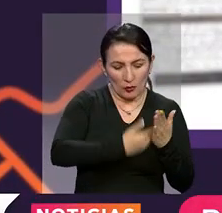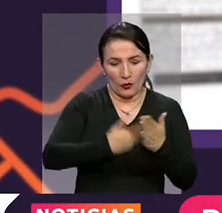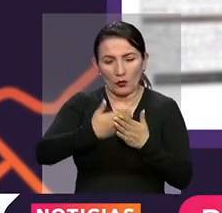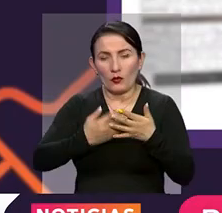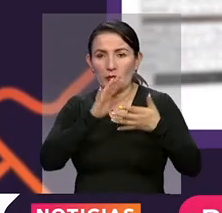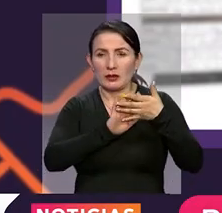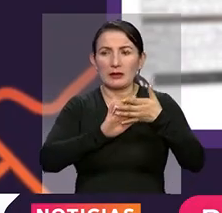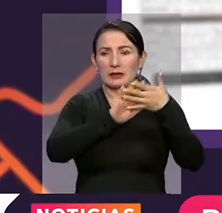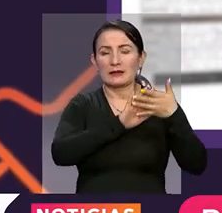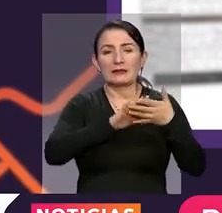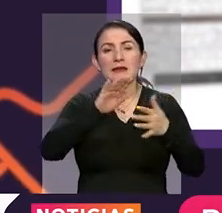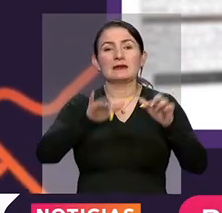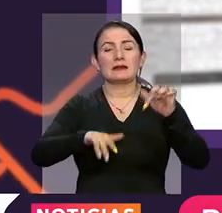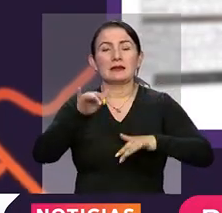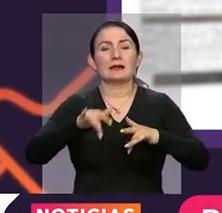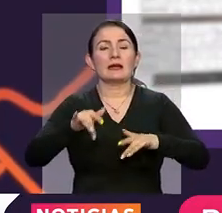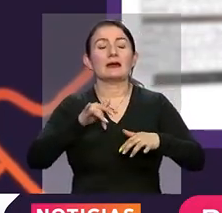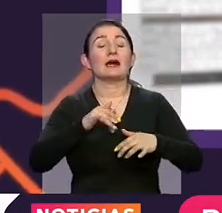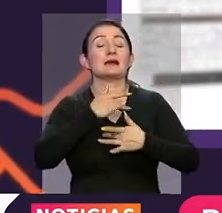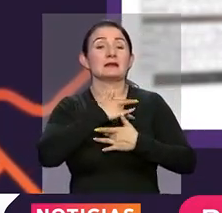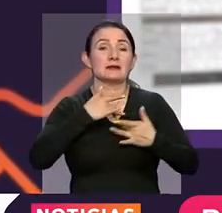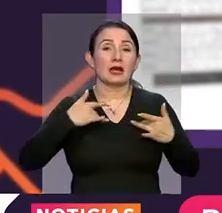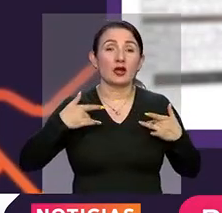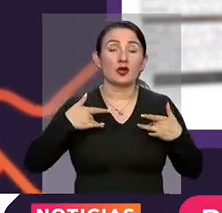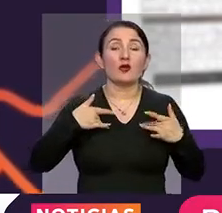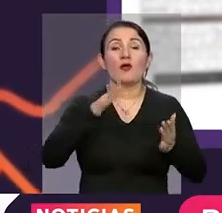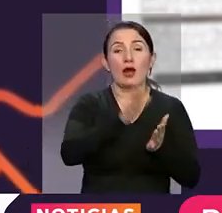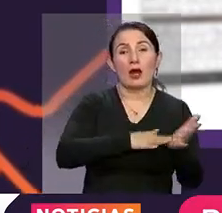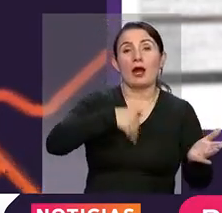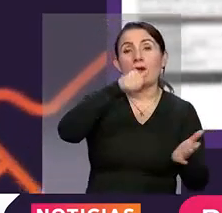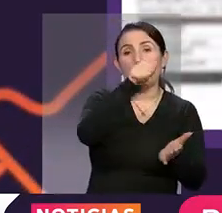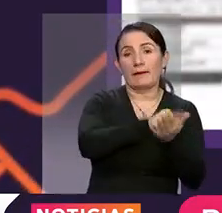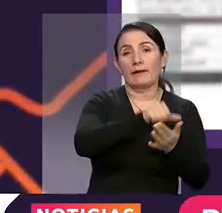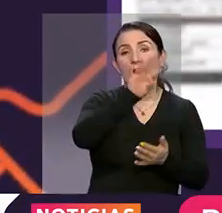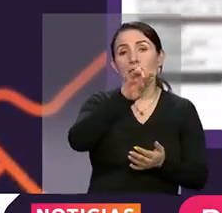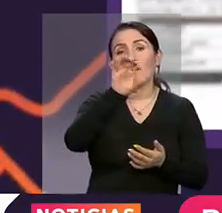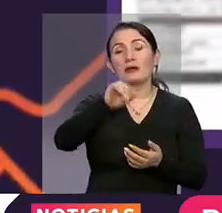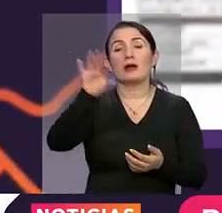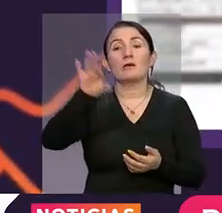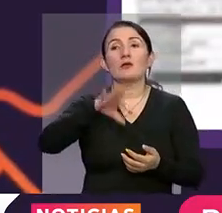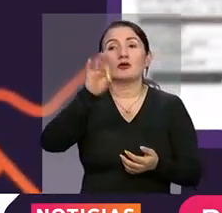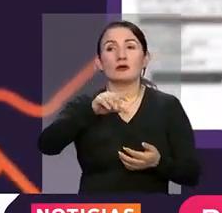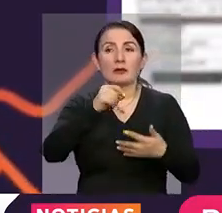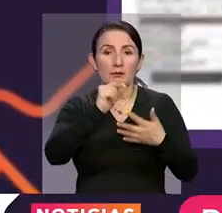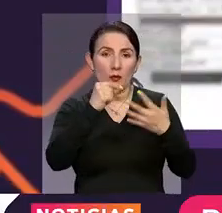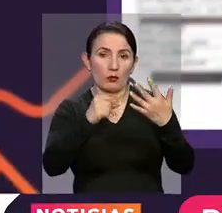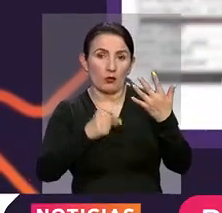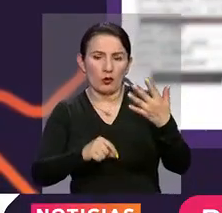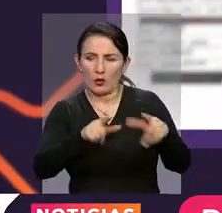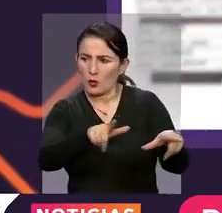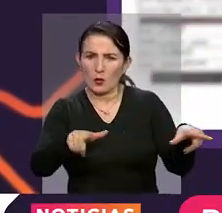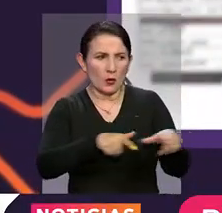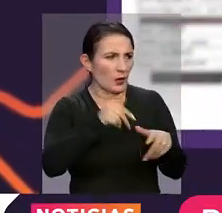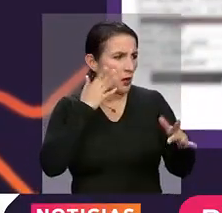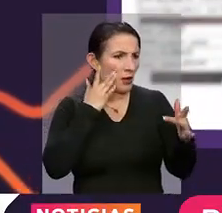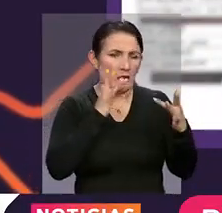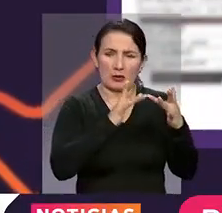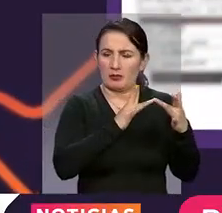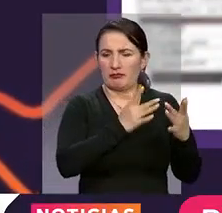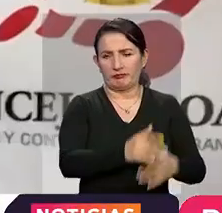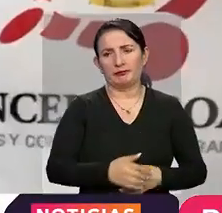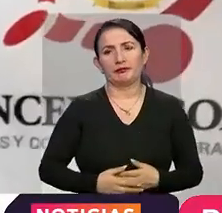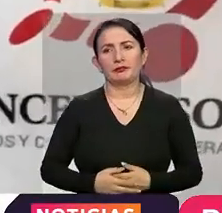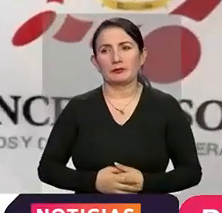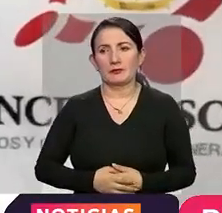la Secretaría de Salud de Soacha aprobó actas sanitarias con el 90% de puntuación en lugares que no son aptos para su